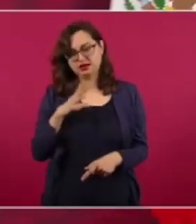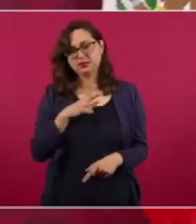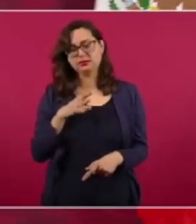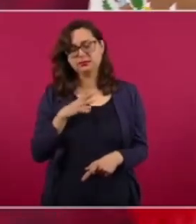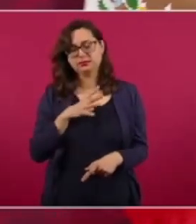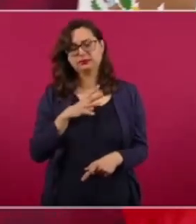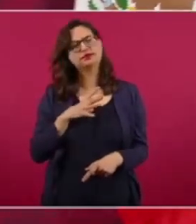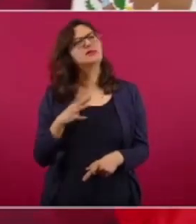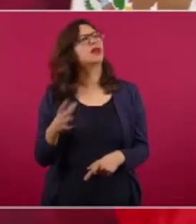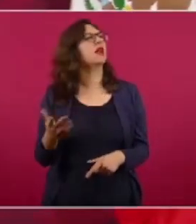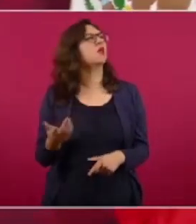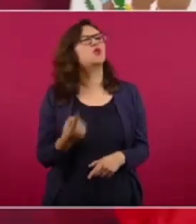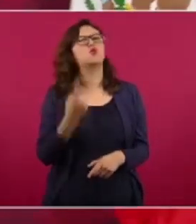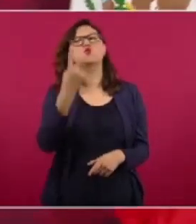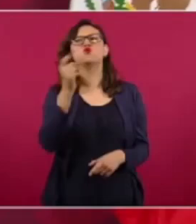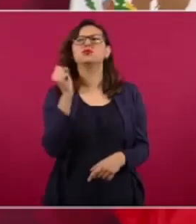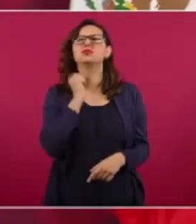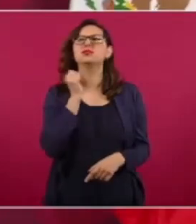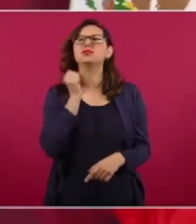Menéndez,